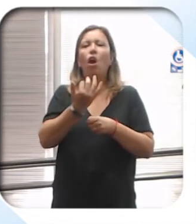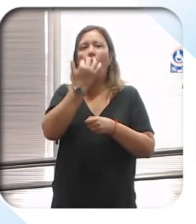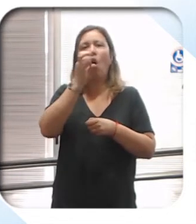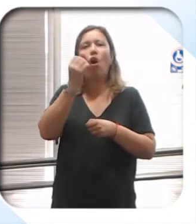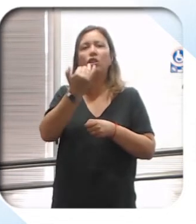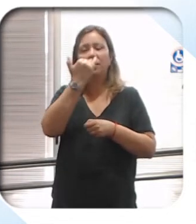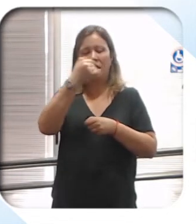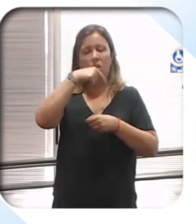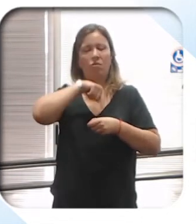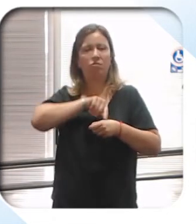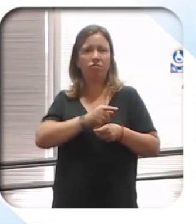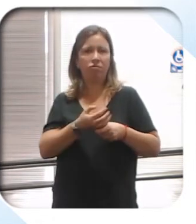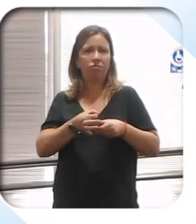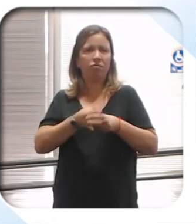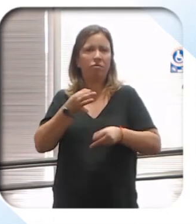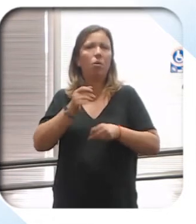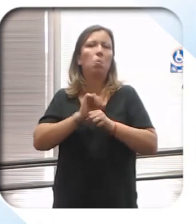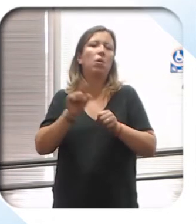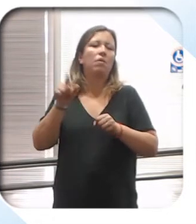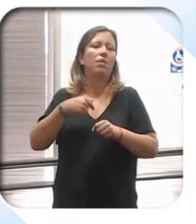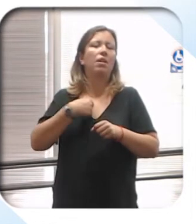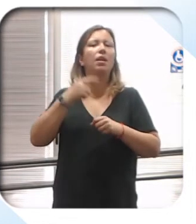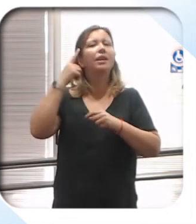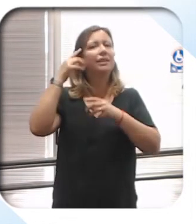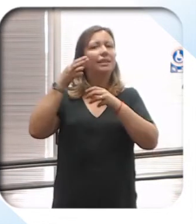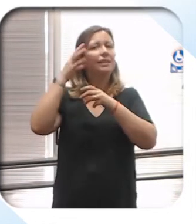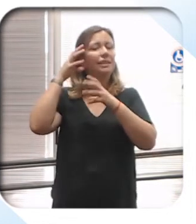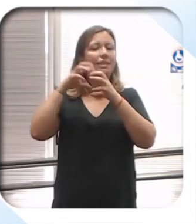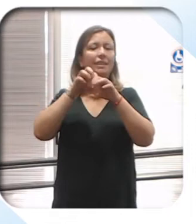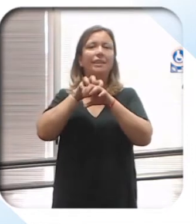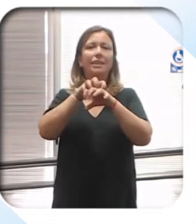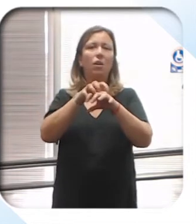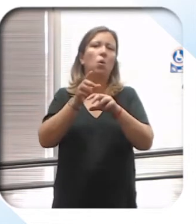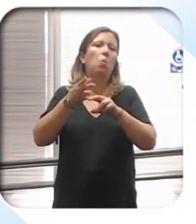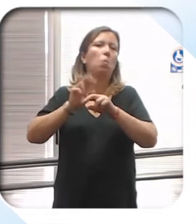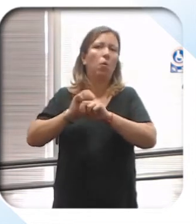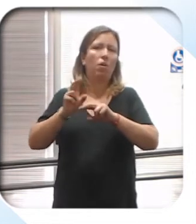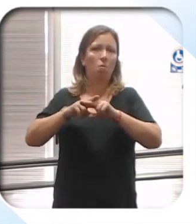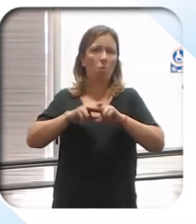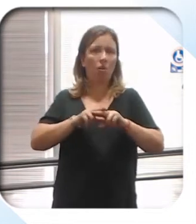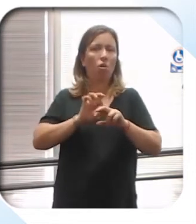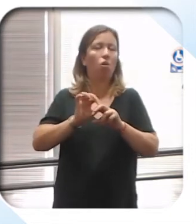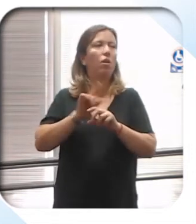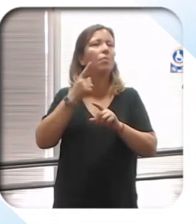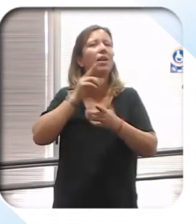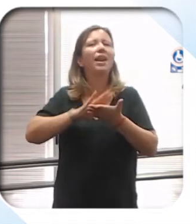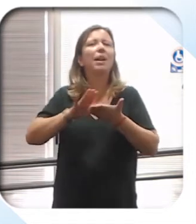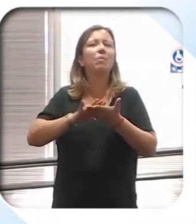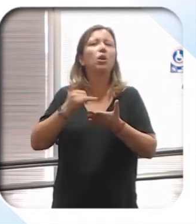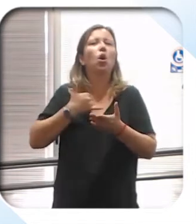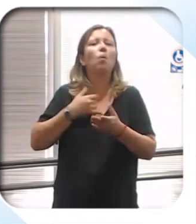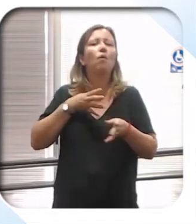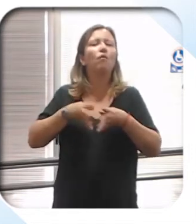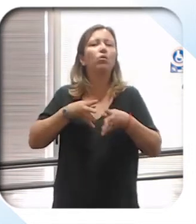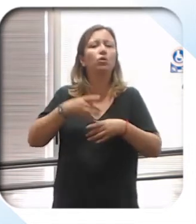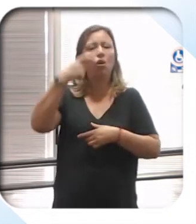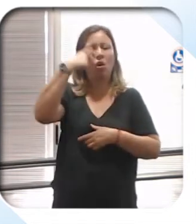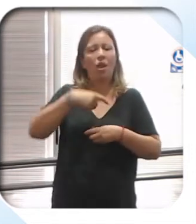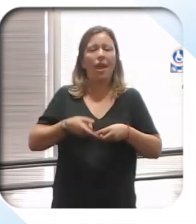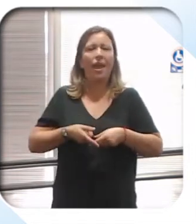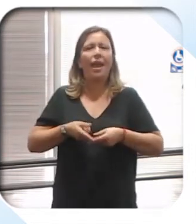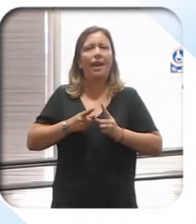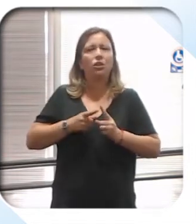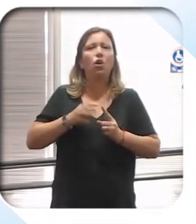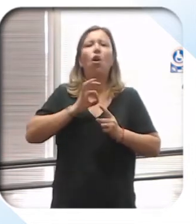corazón y otros órganos del daño y muerte de las células. Es un repaso nada más para que conozcan algunos mecanismos de la erección y también